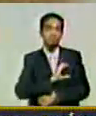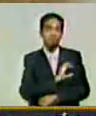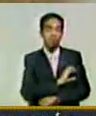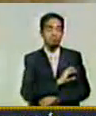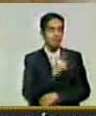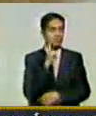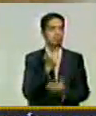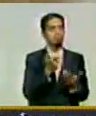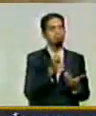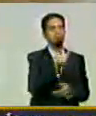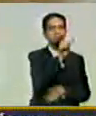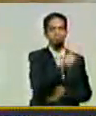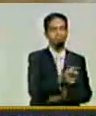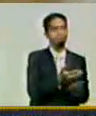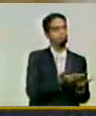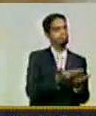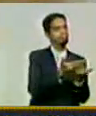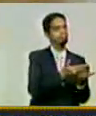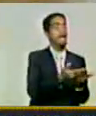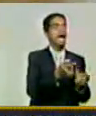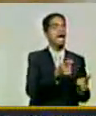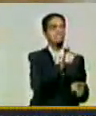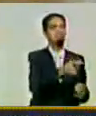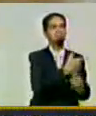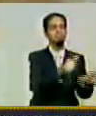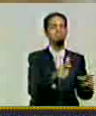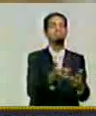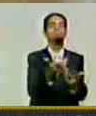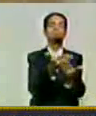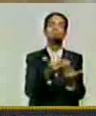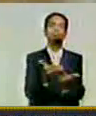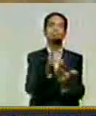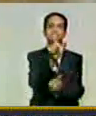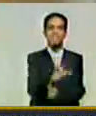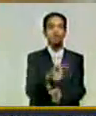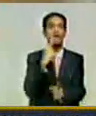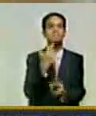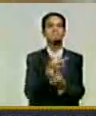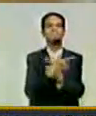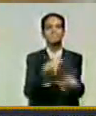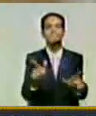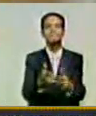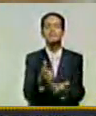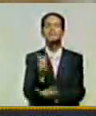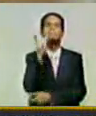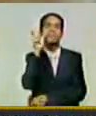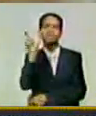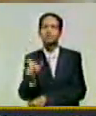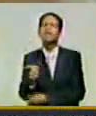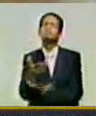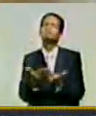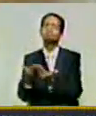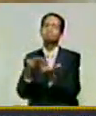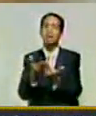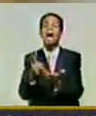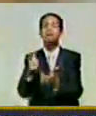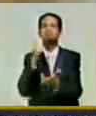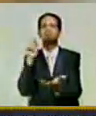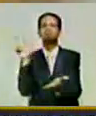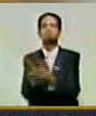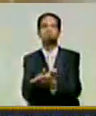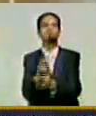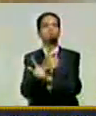de forma individual, otorga el beneficio a solicitud del jefe de Estado venezolano Nicolás Maduro Moros, buscando